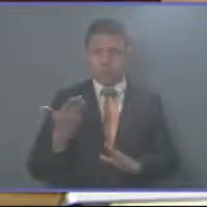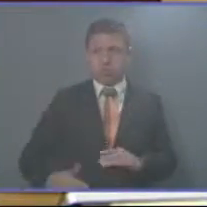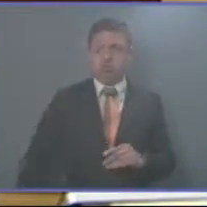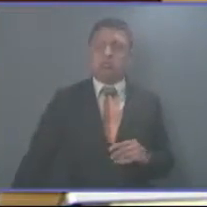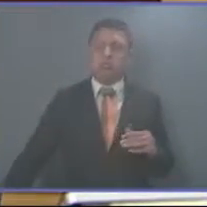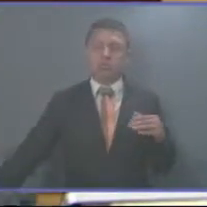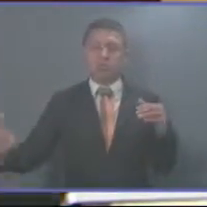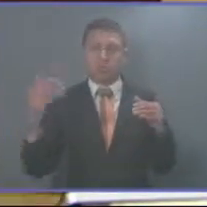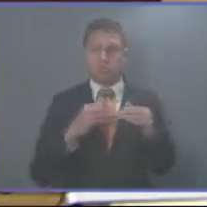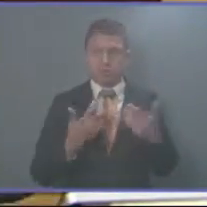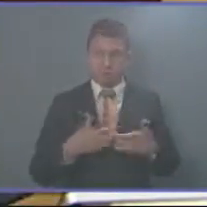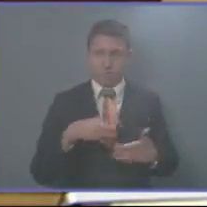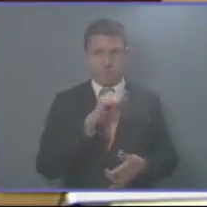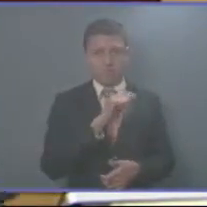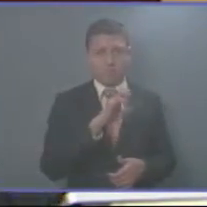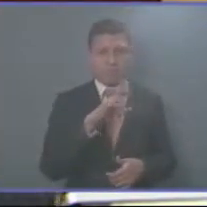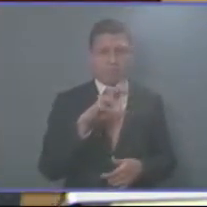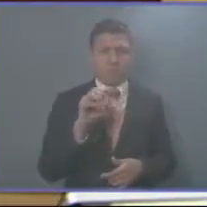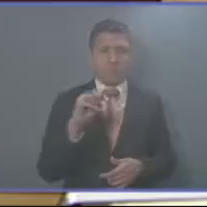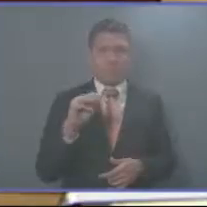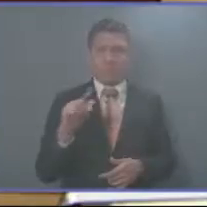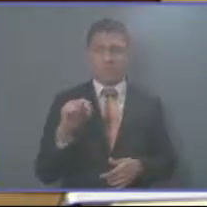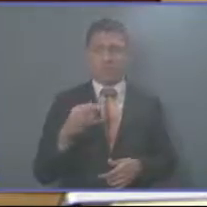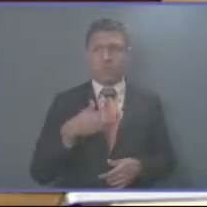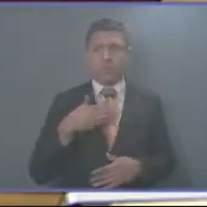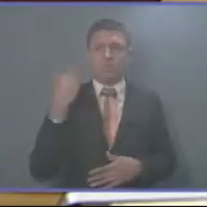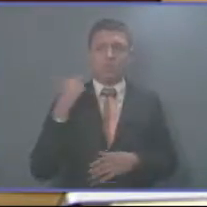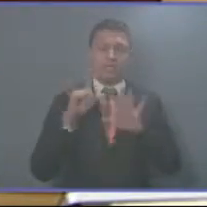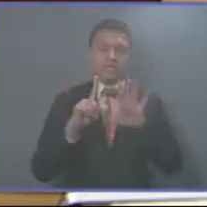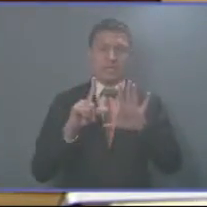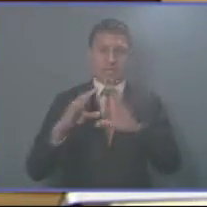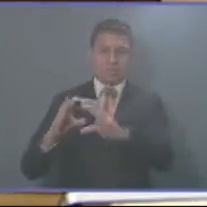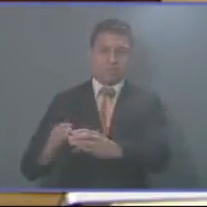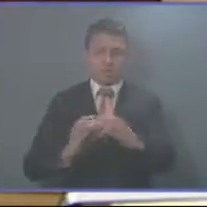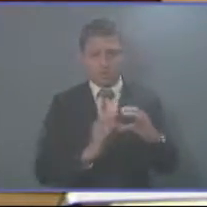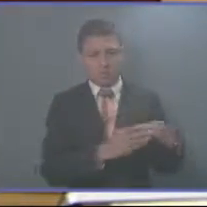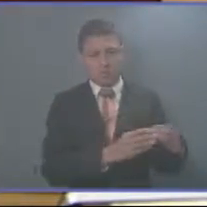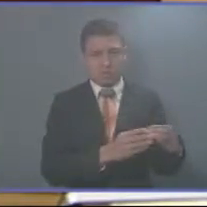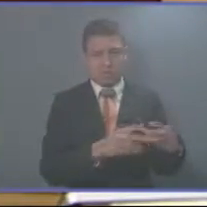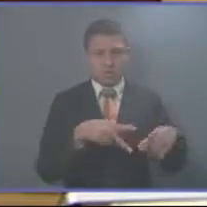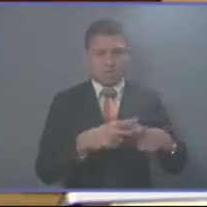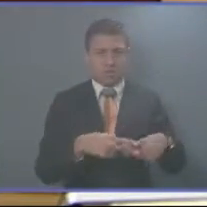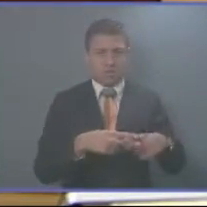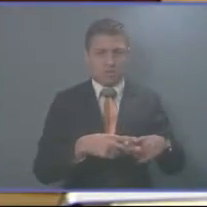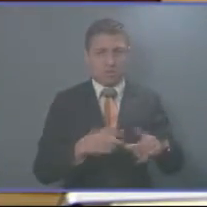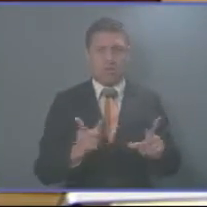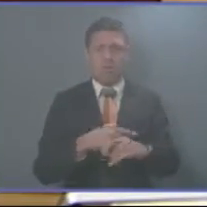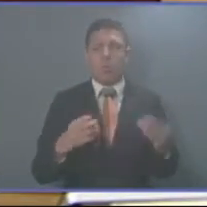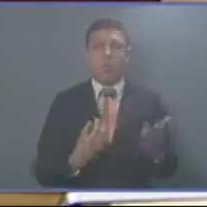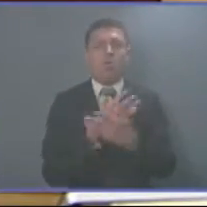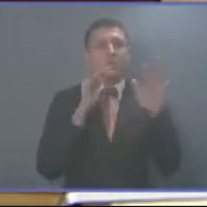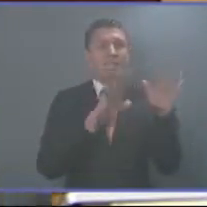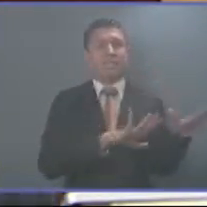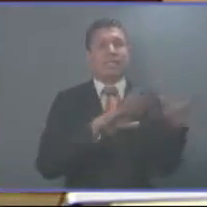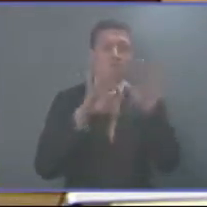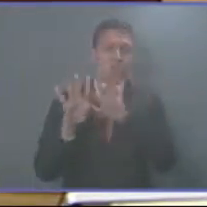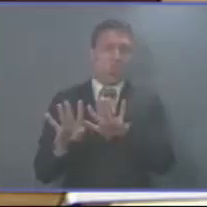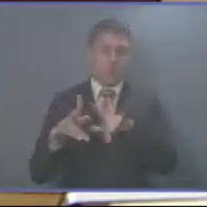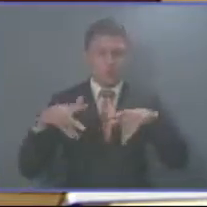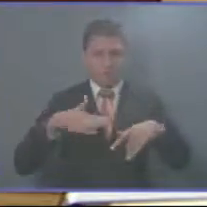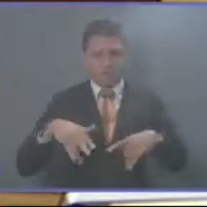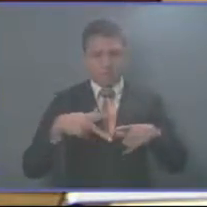Aeromán pasó de tener 6 bahías para reparación a tener 19 bahías para reparación. Todo eso